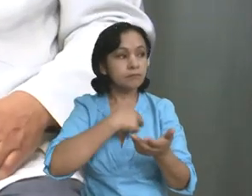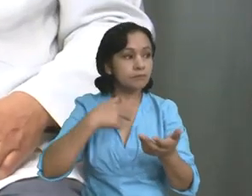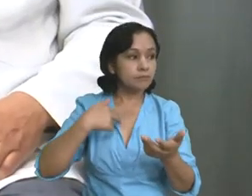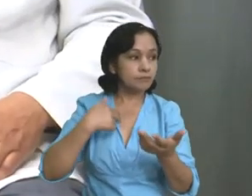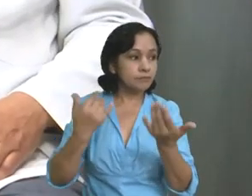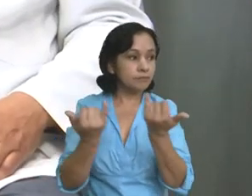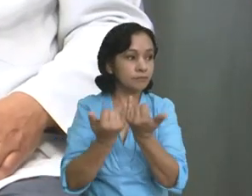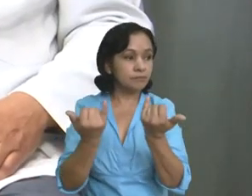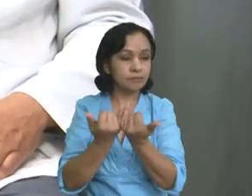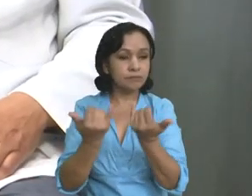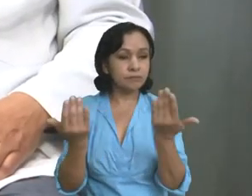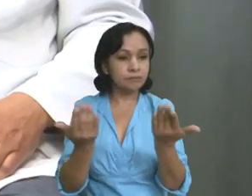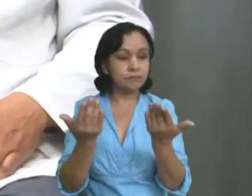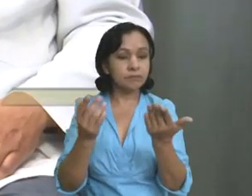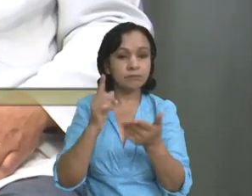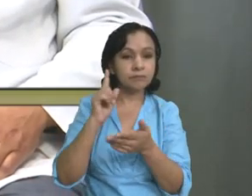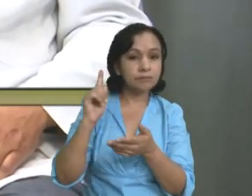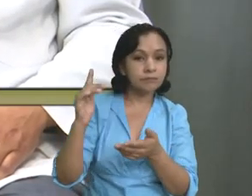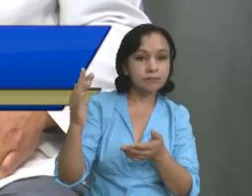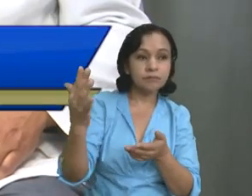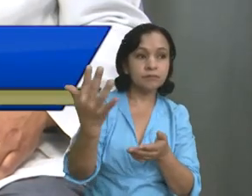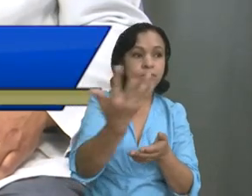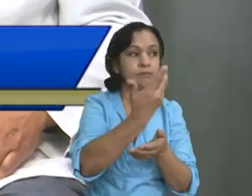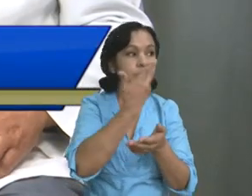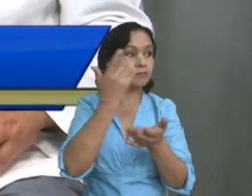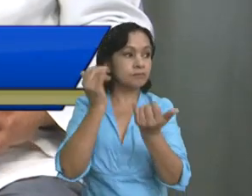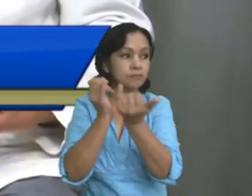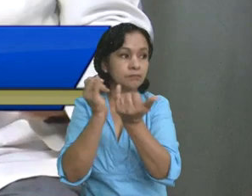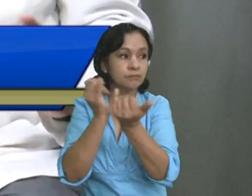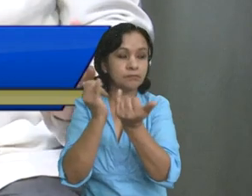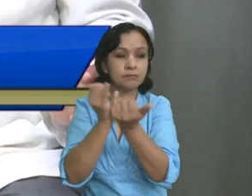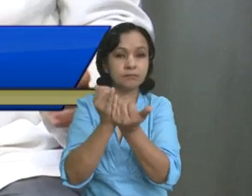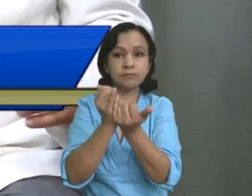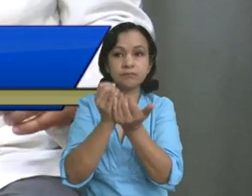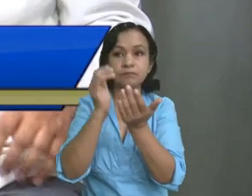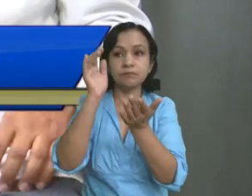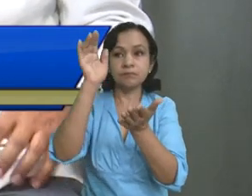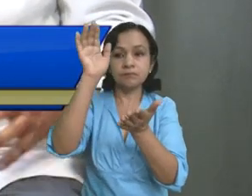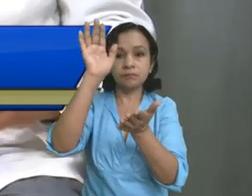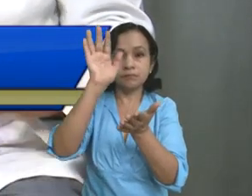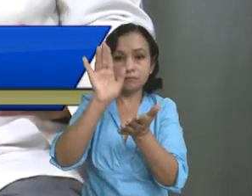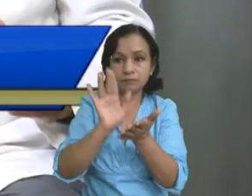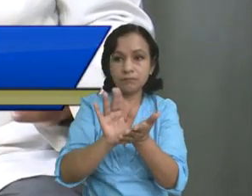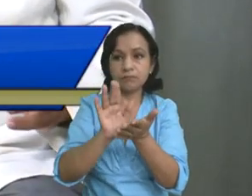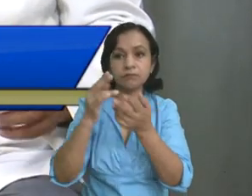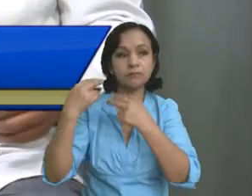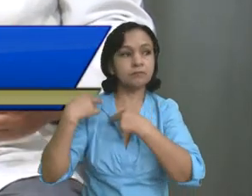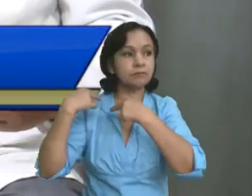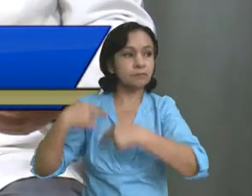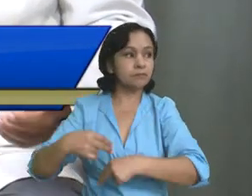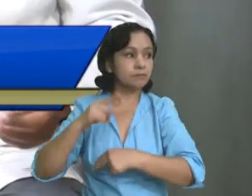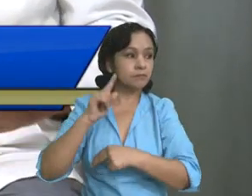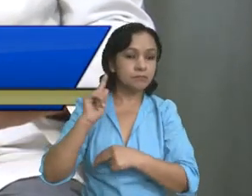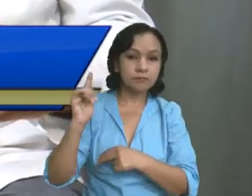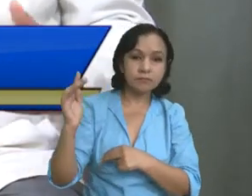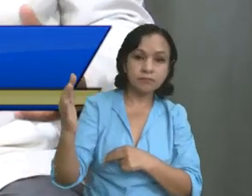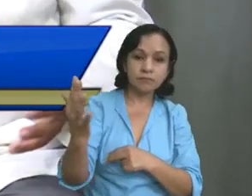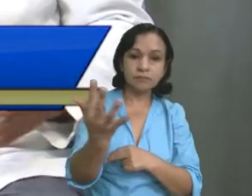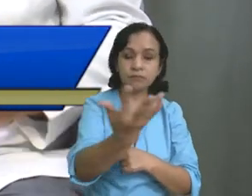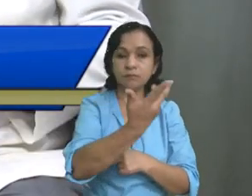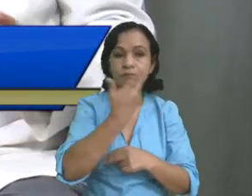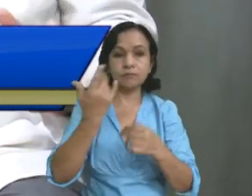momento de sacar todo ese espíritu de solidaridad que tiene todo ser humano. Yo creo que al final todos los tenemos, porque a veces